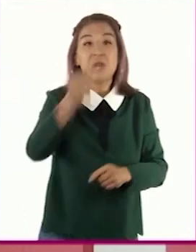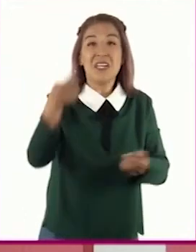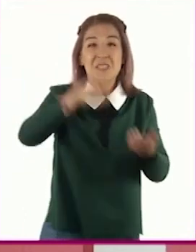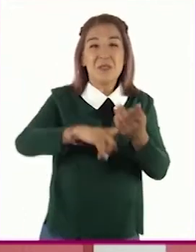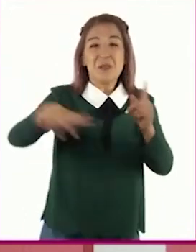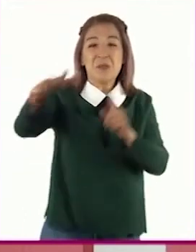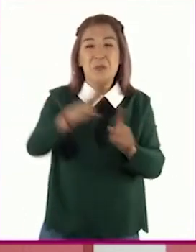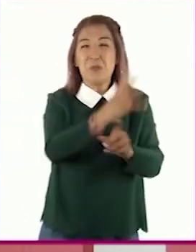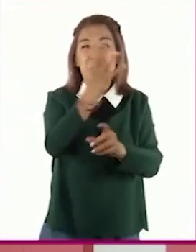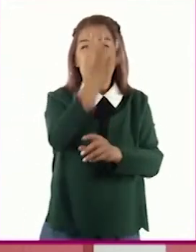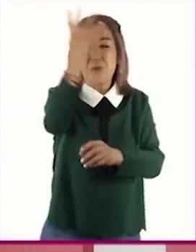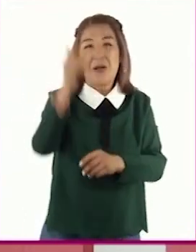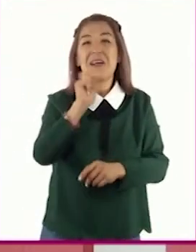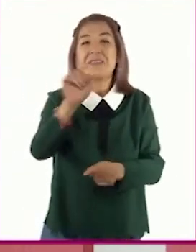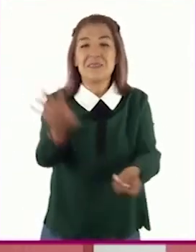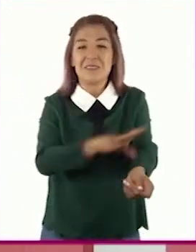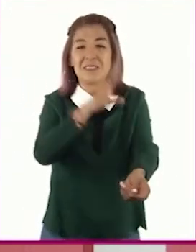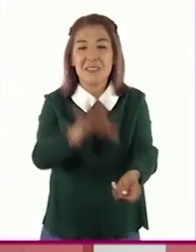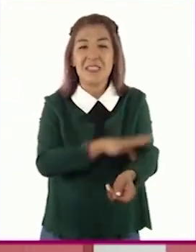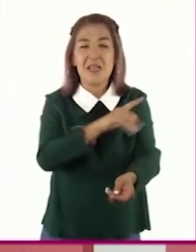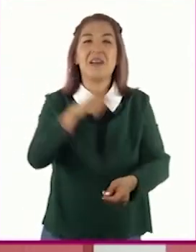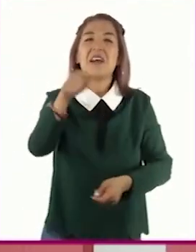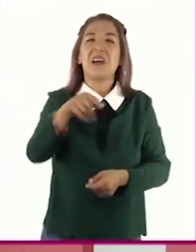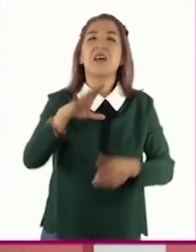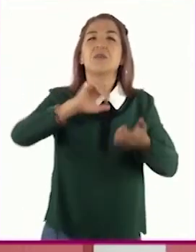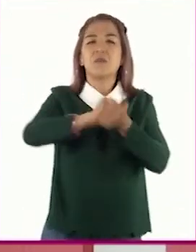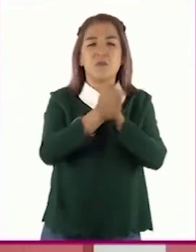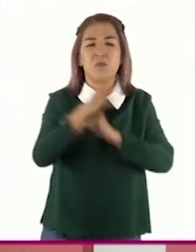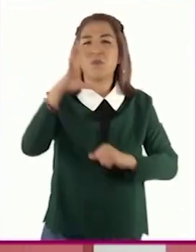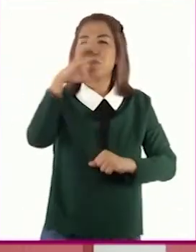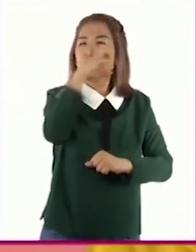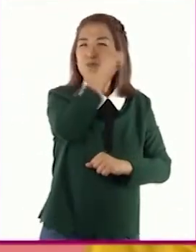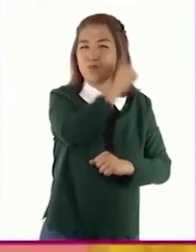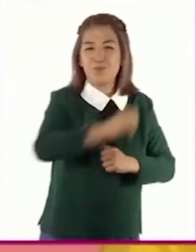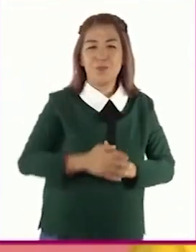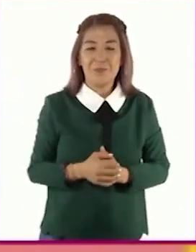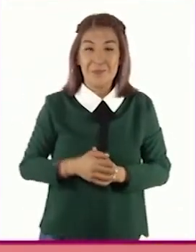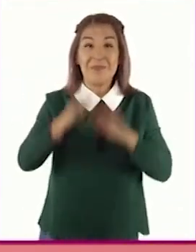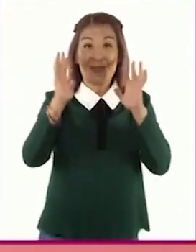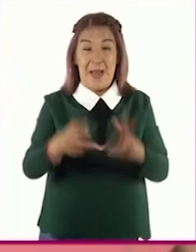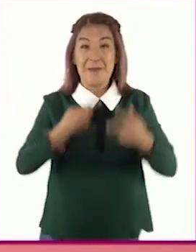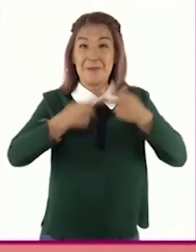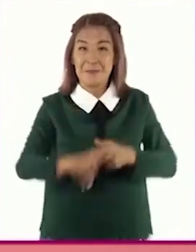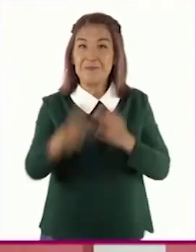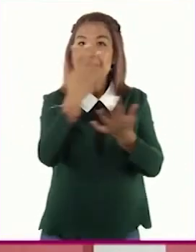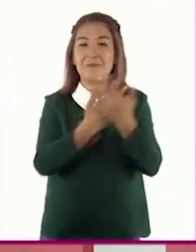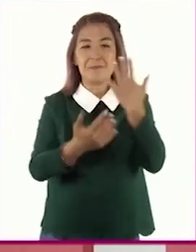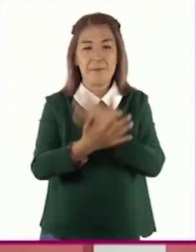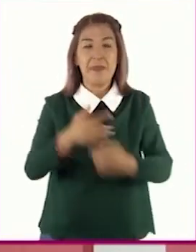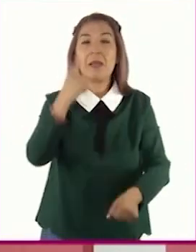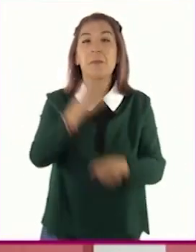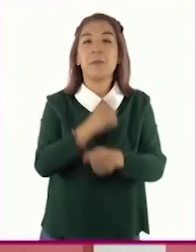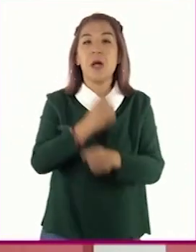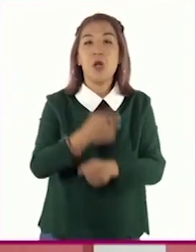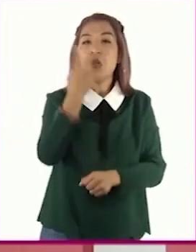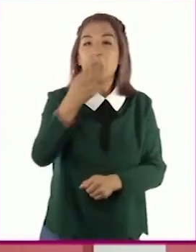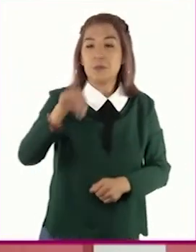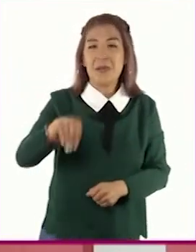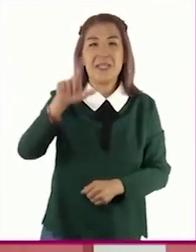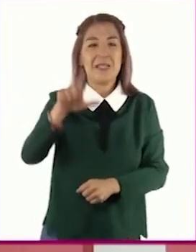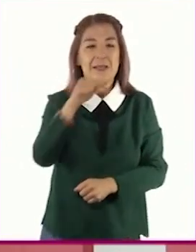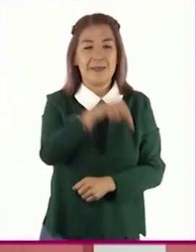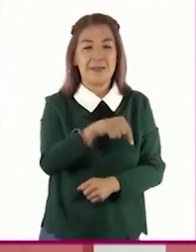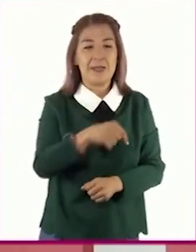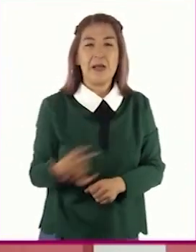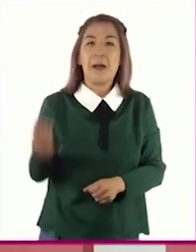en ocasiones se manifiesta en forma de calor. Manos a la obra. Disolvemos 2 miligramos de permanganato de